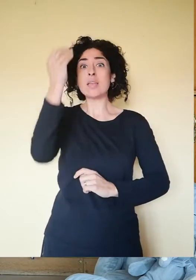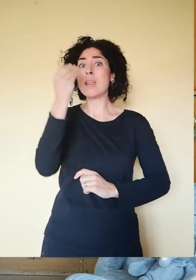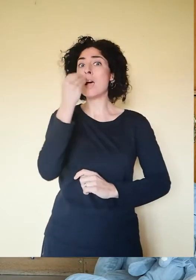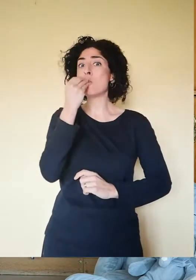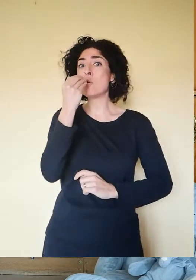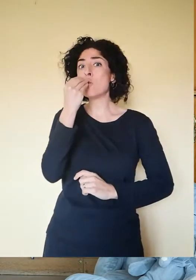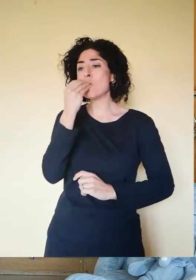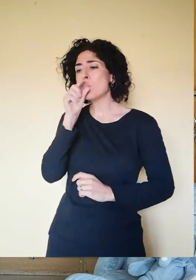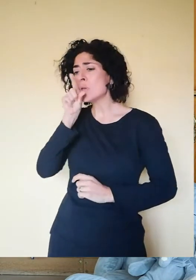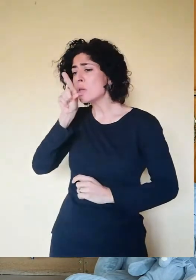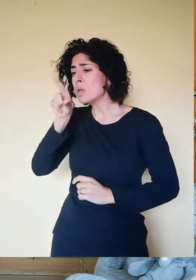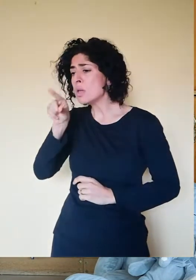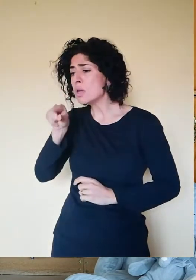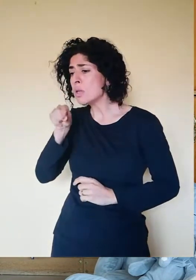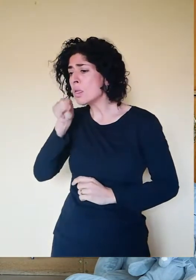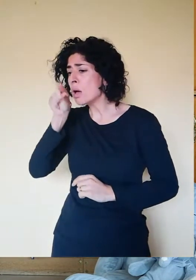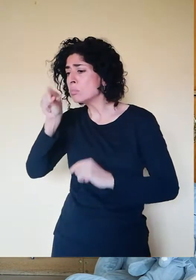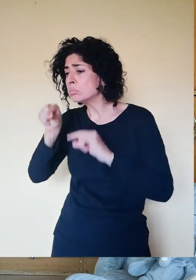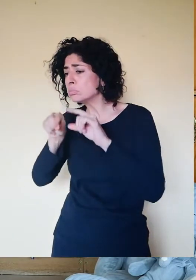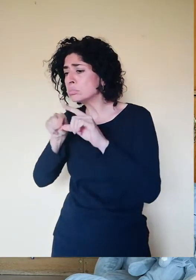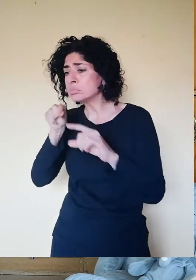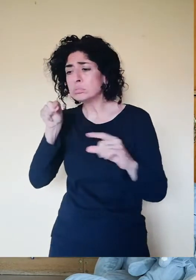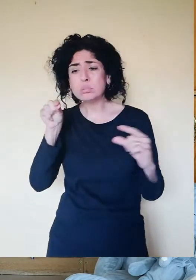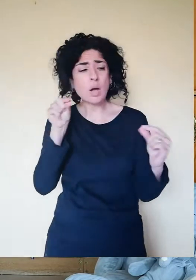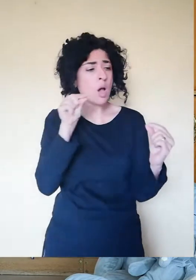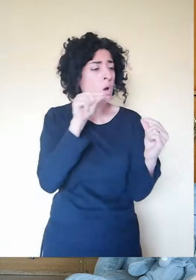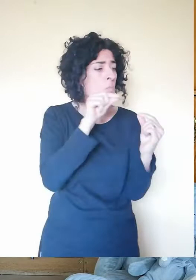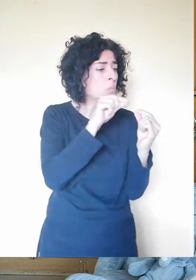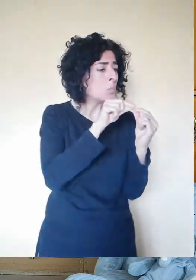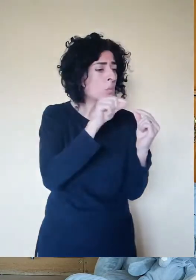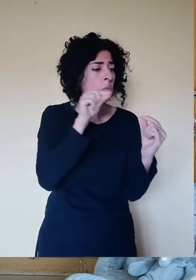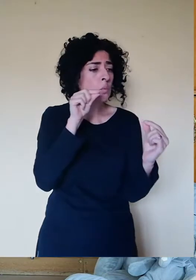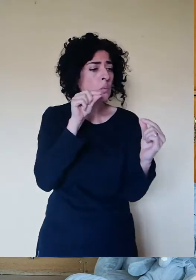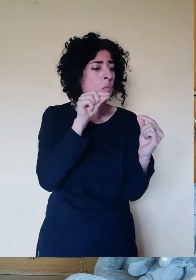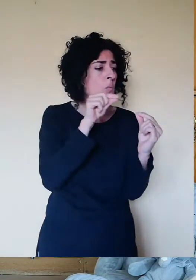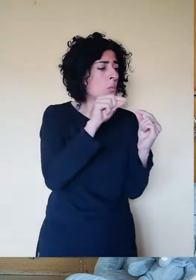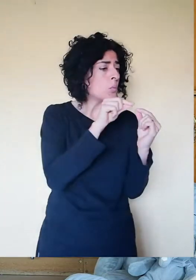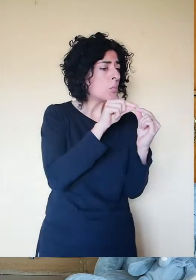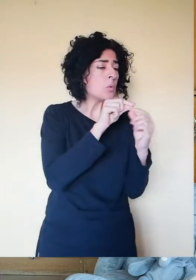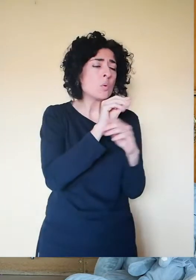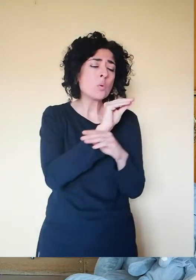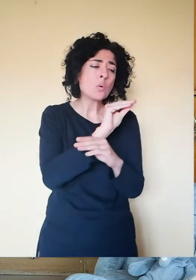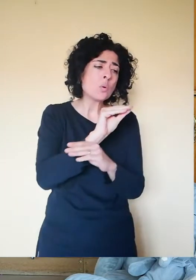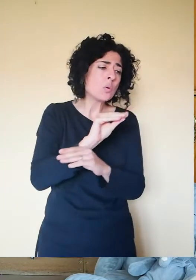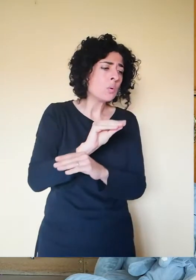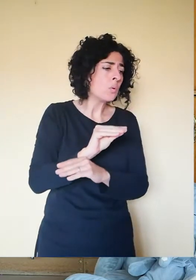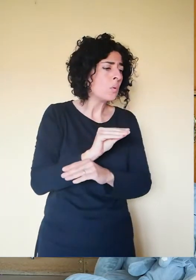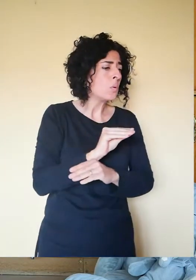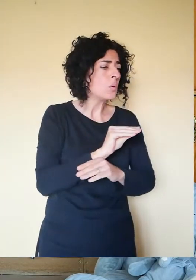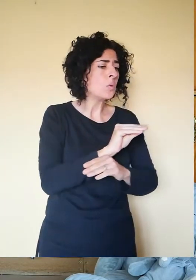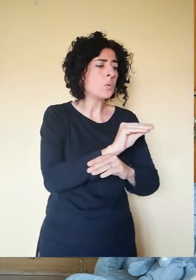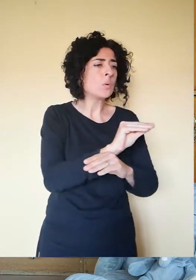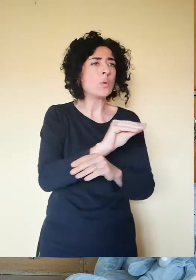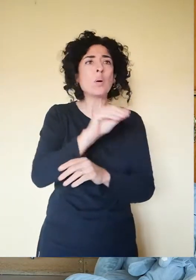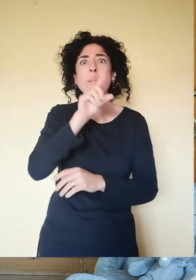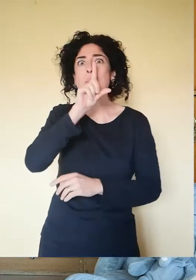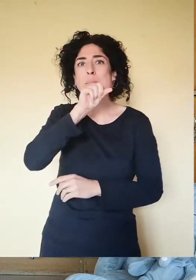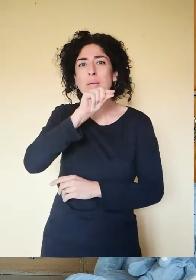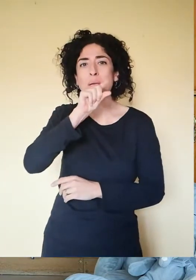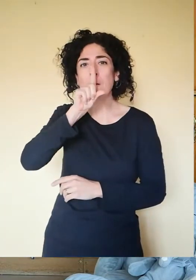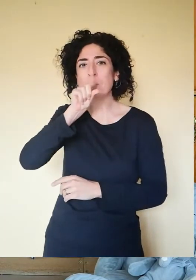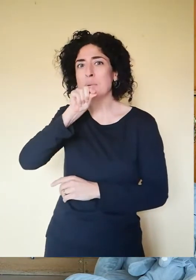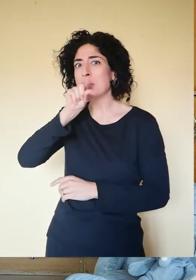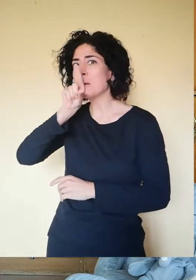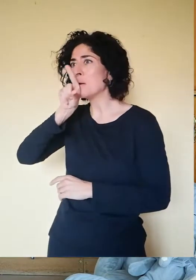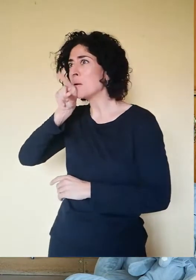gallina busca el maíz y el trigo, les da la comida y les presta